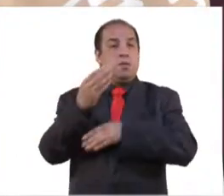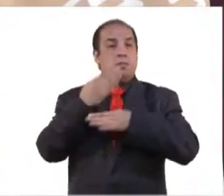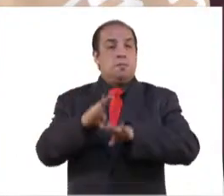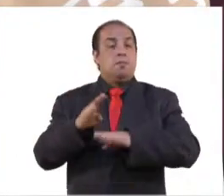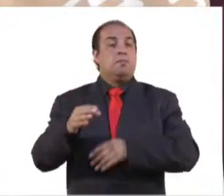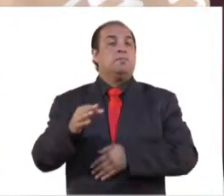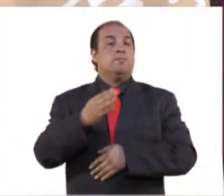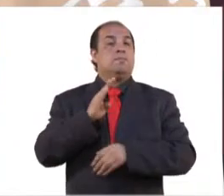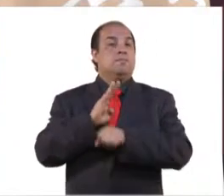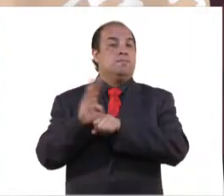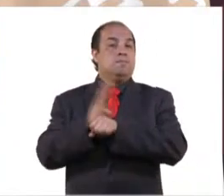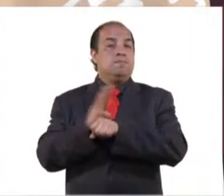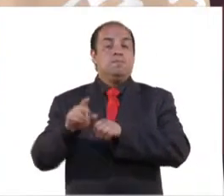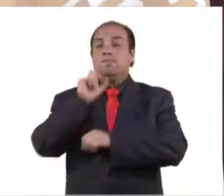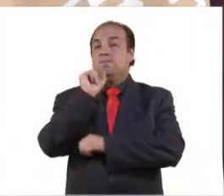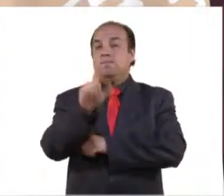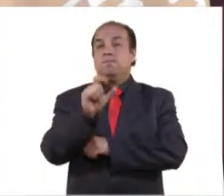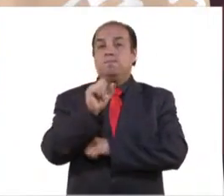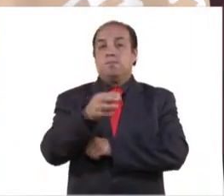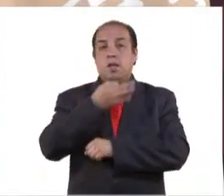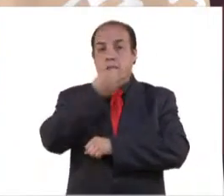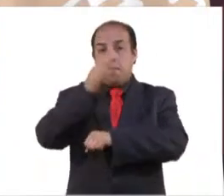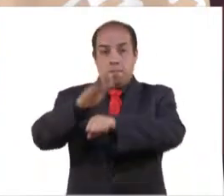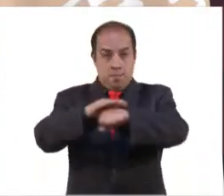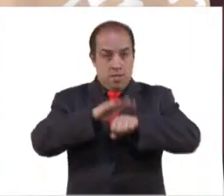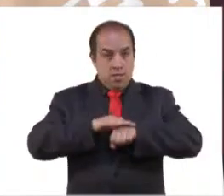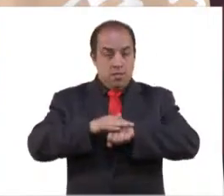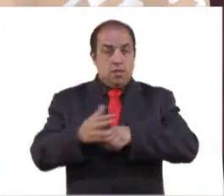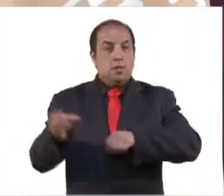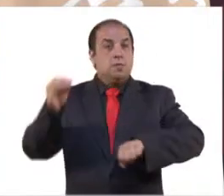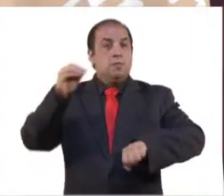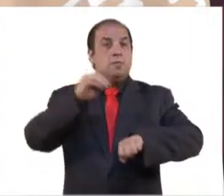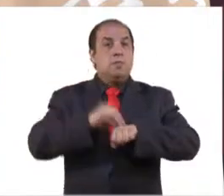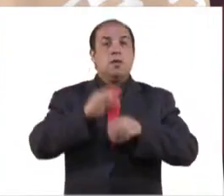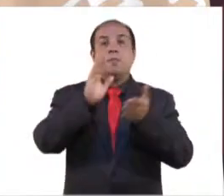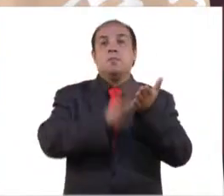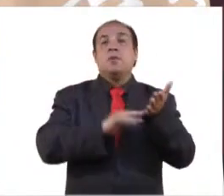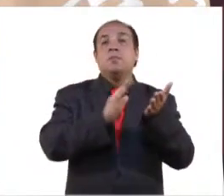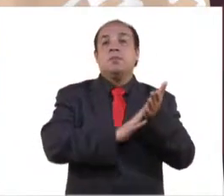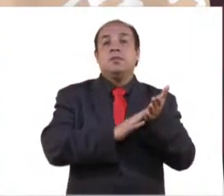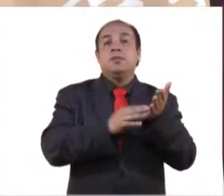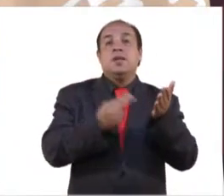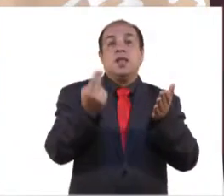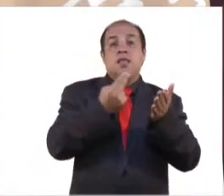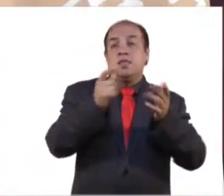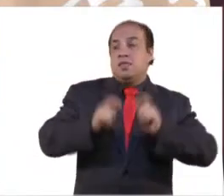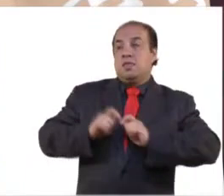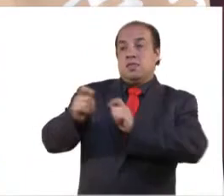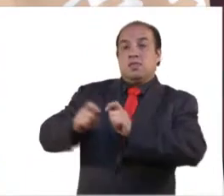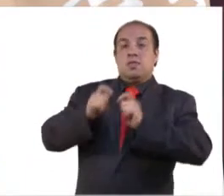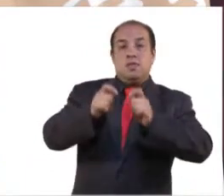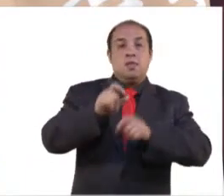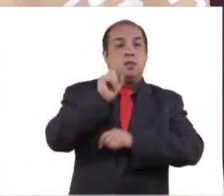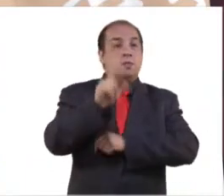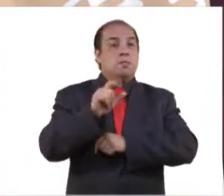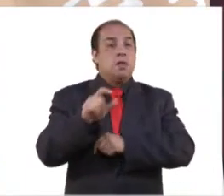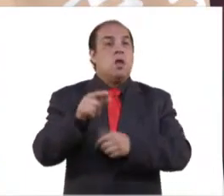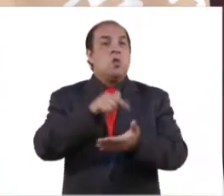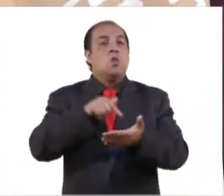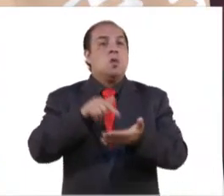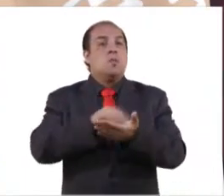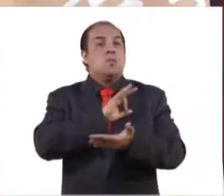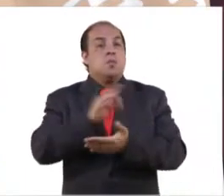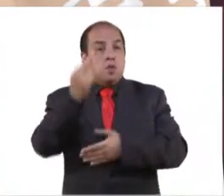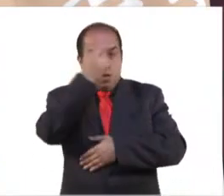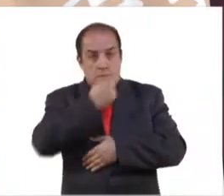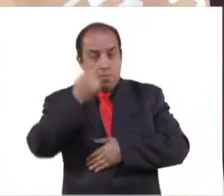del Bienestar, y también en el mismo aviso les colocamos los documentos que tienen que llevar y también donde lo pueden consultar de